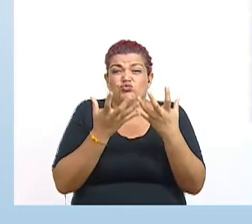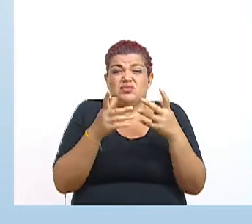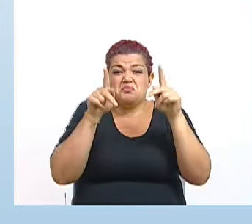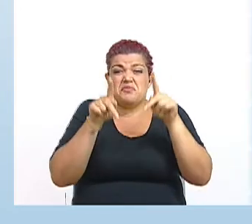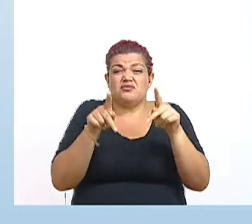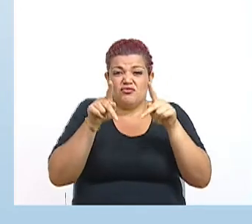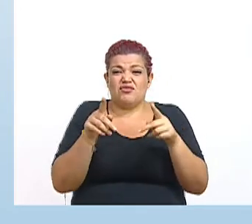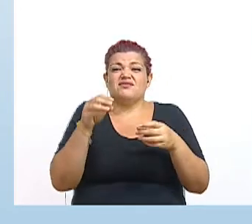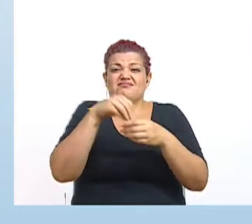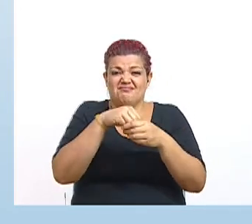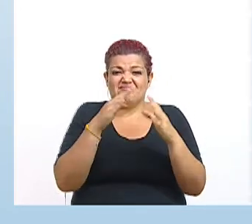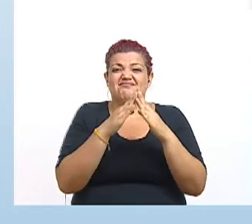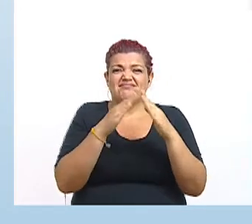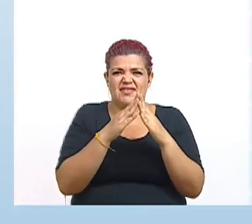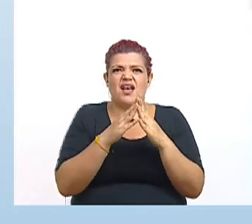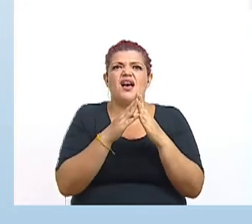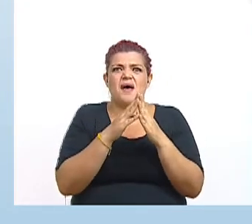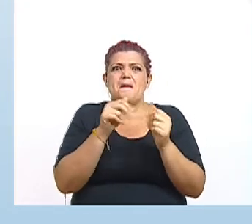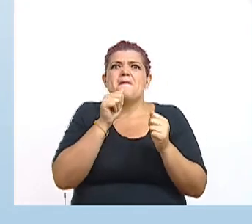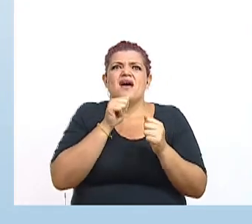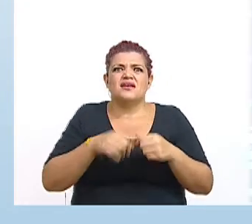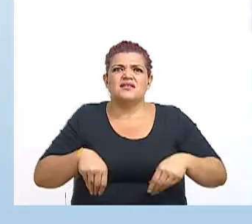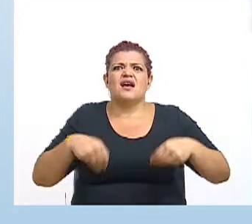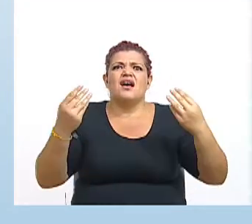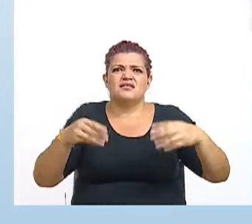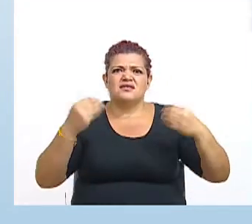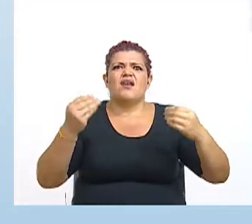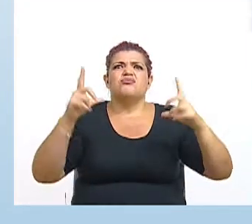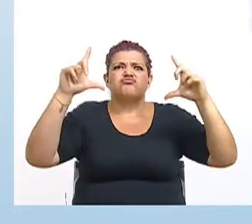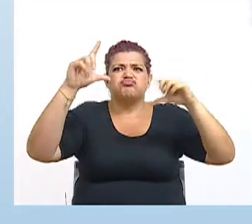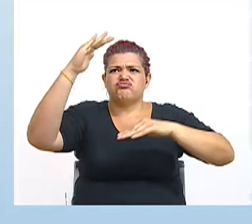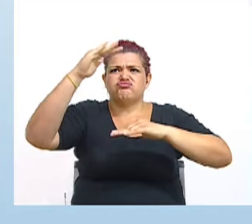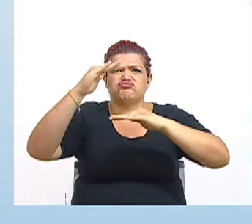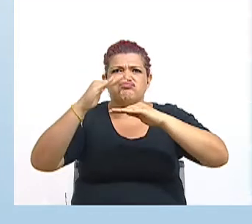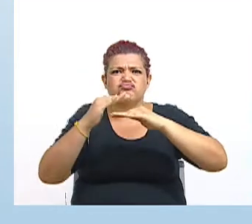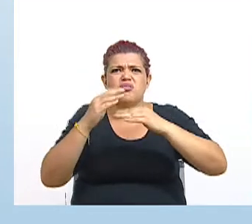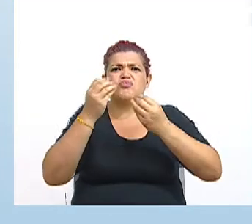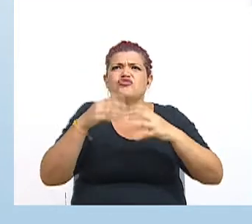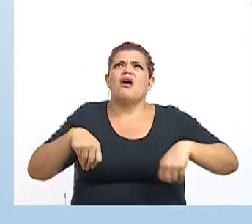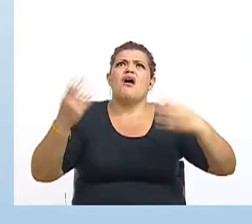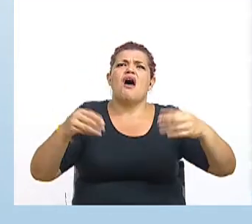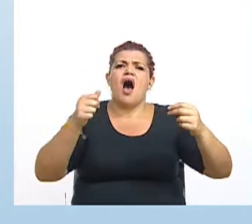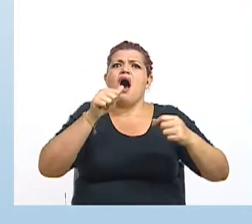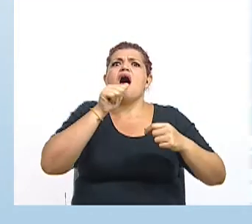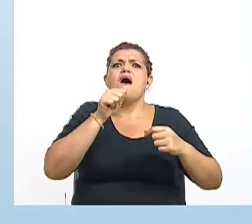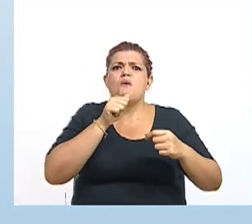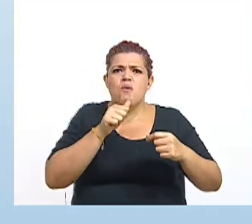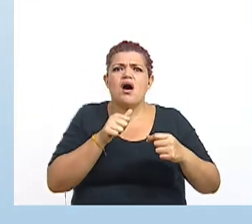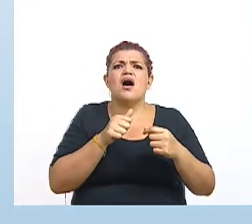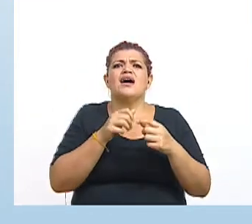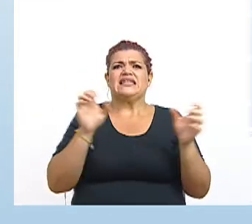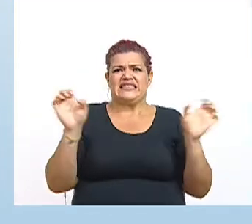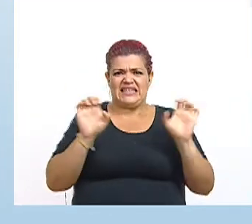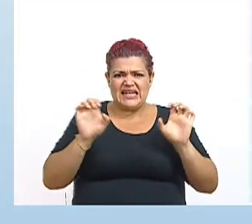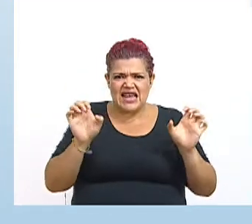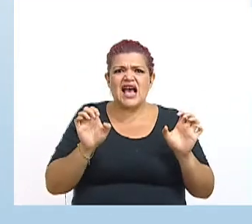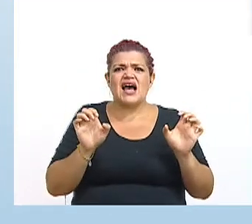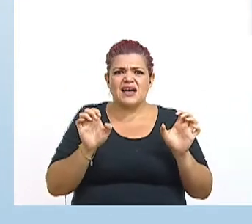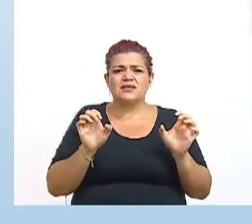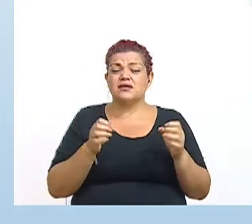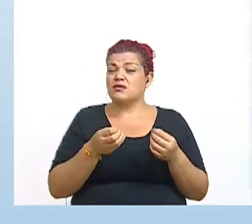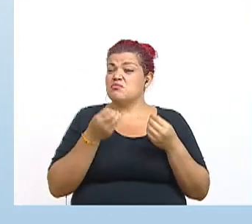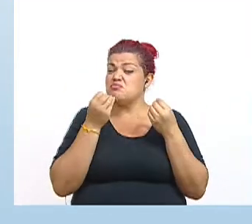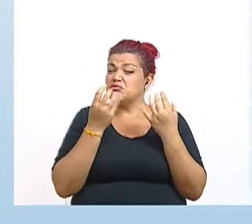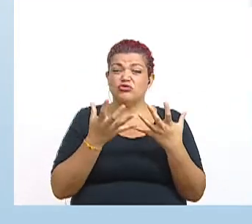explica también el mayor consumo de agua y de energía que se registra en estos ambientes. La mayoría de los alimentos que ahí